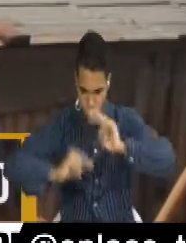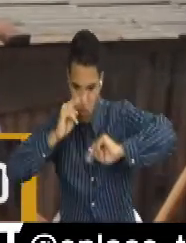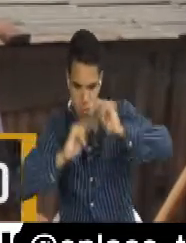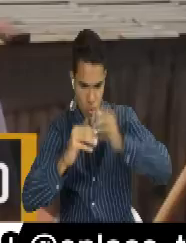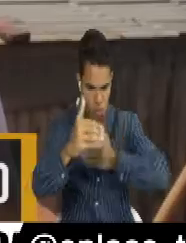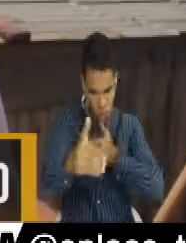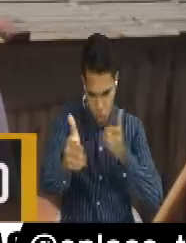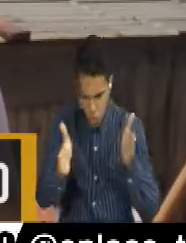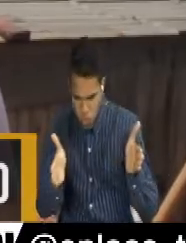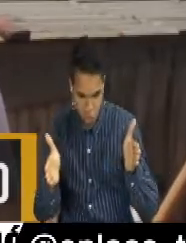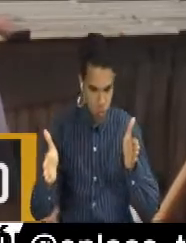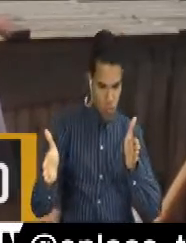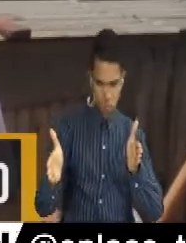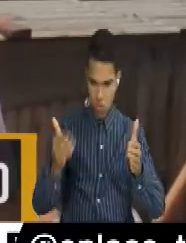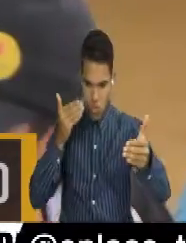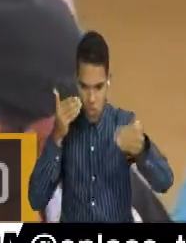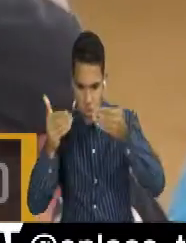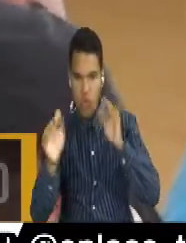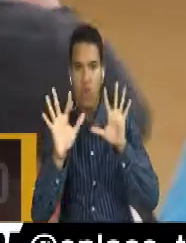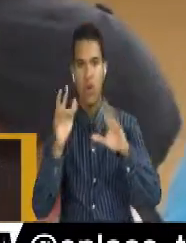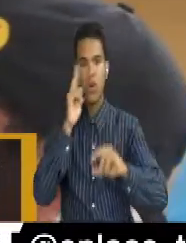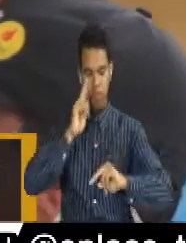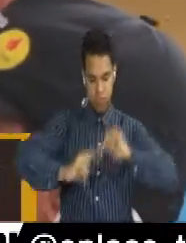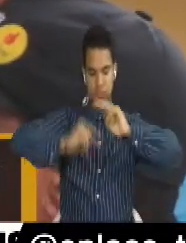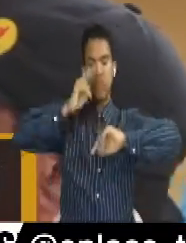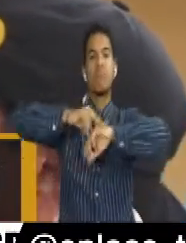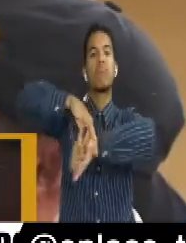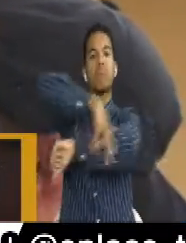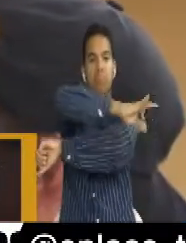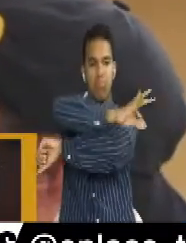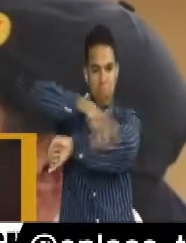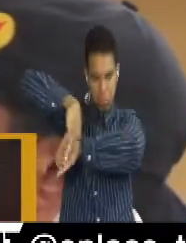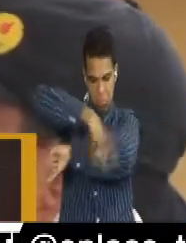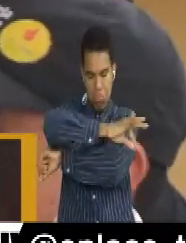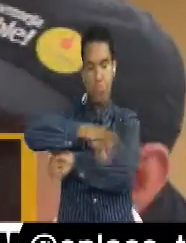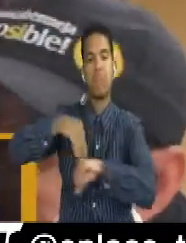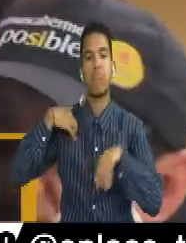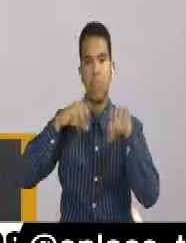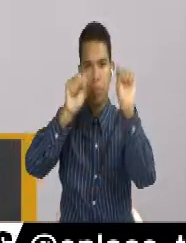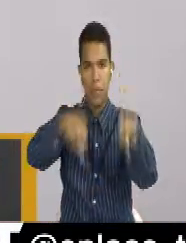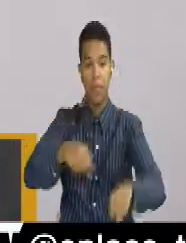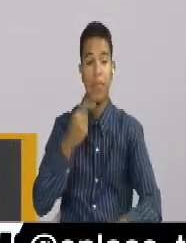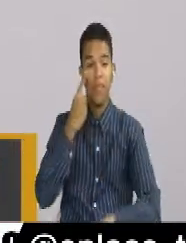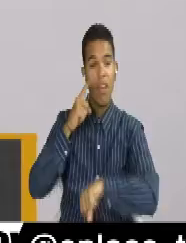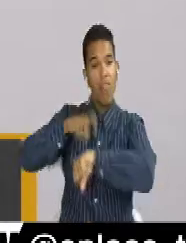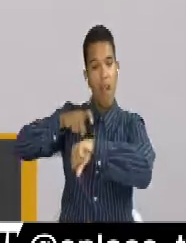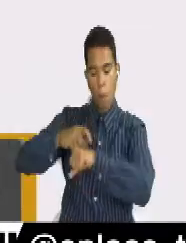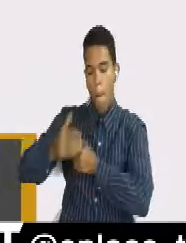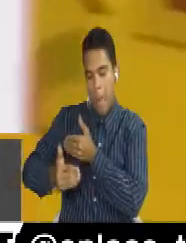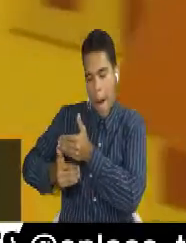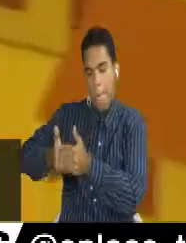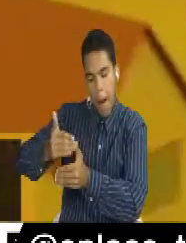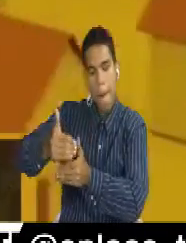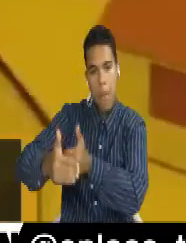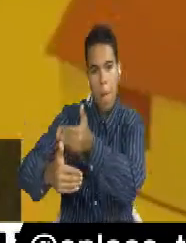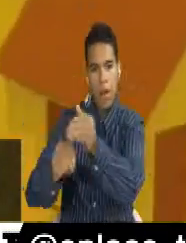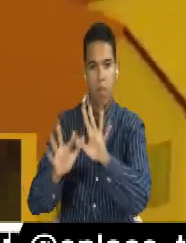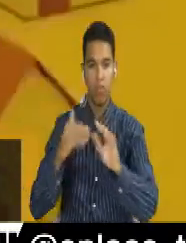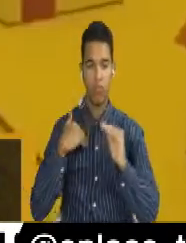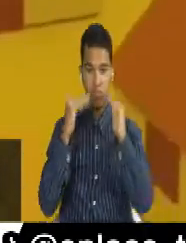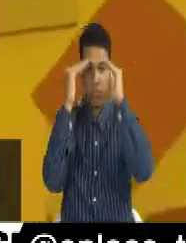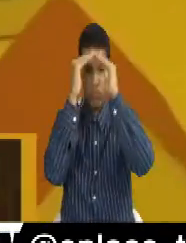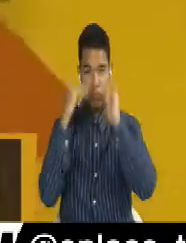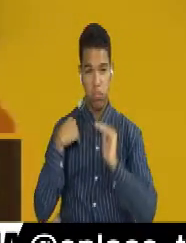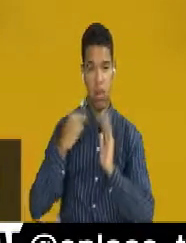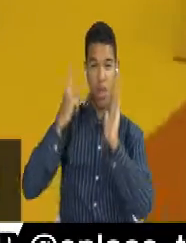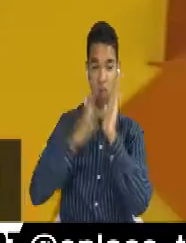y la parte arquitectónica. Reiteró que se siguen cumpliendo en los tiempos para desarrollar esta iniciativa de vivienda y que jurídicamente